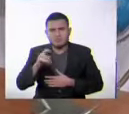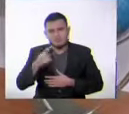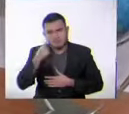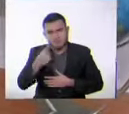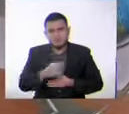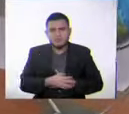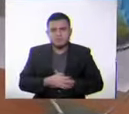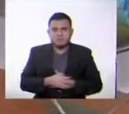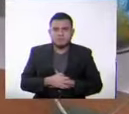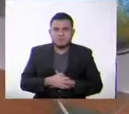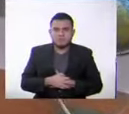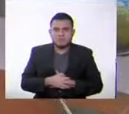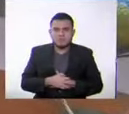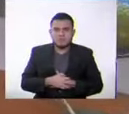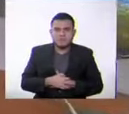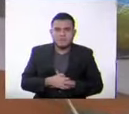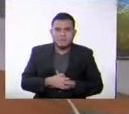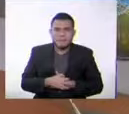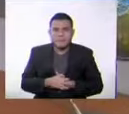Veamos.